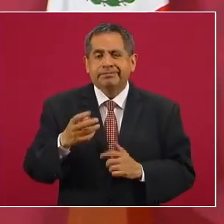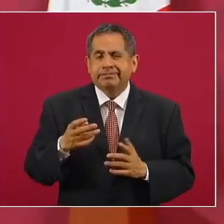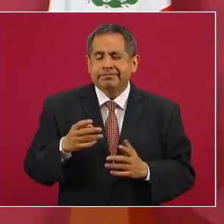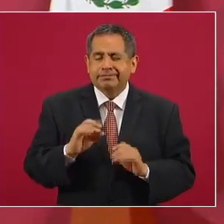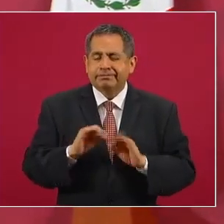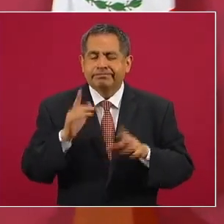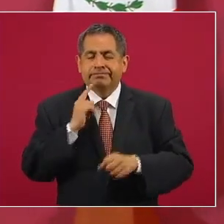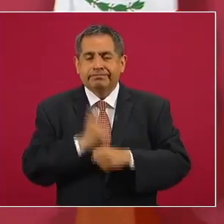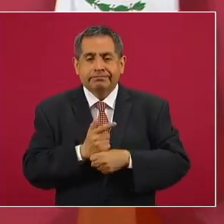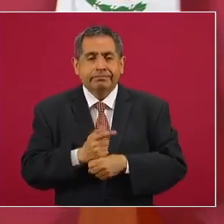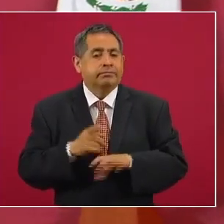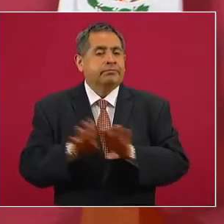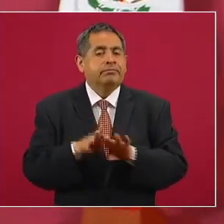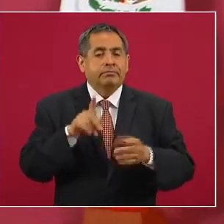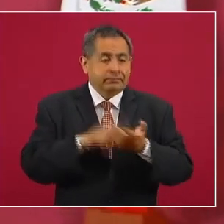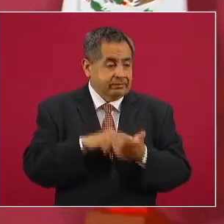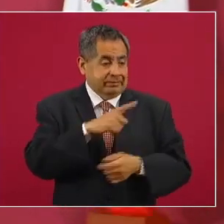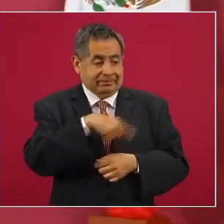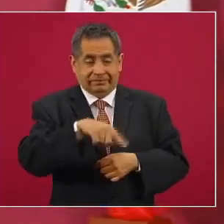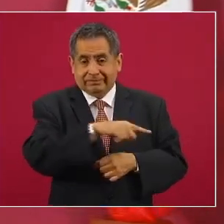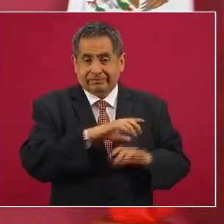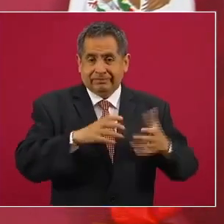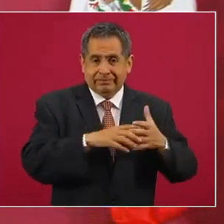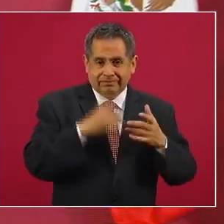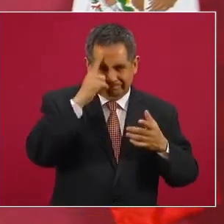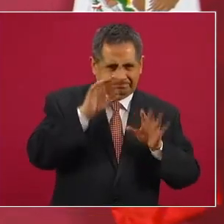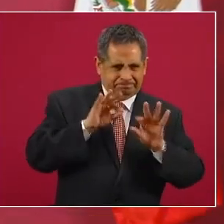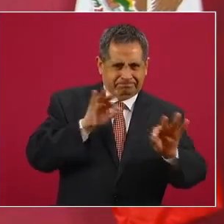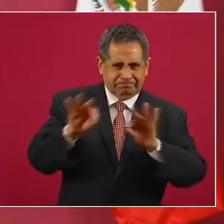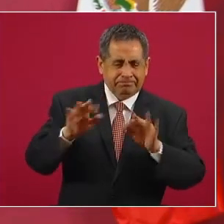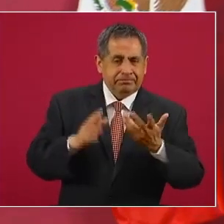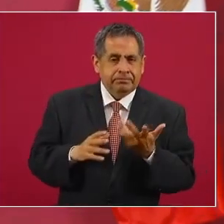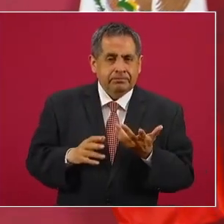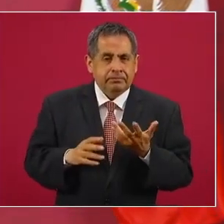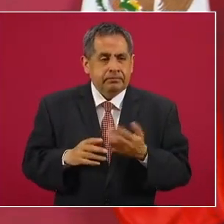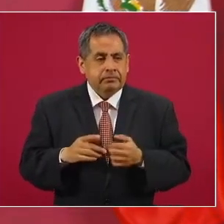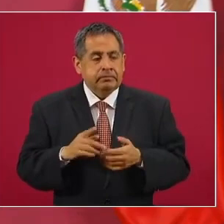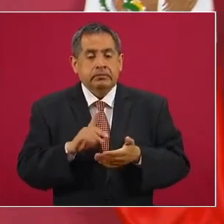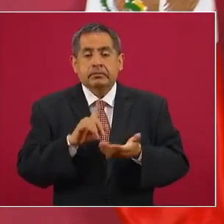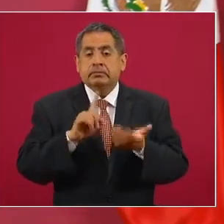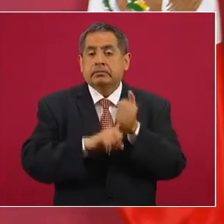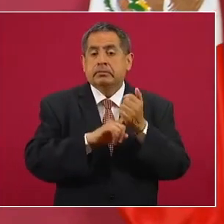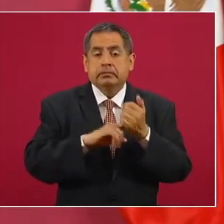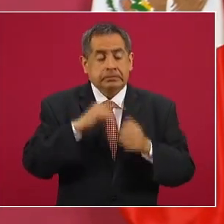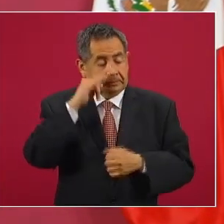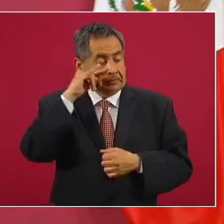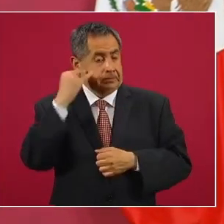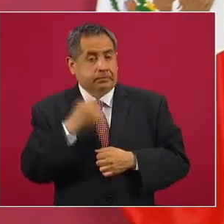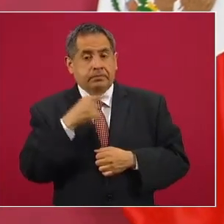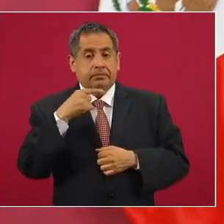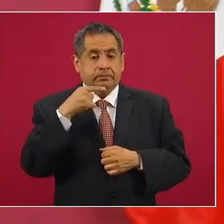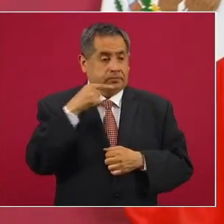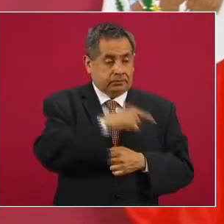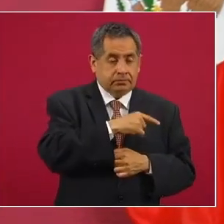cómo interfirieron para que no se diera la alianza entre el zapatismo